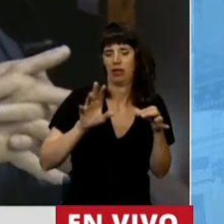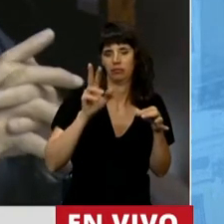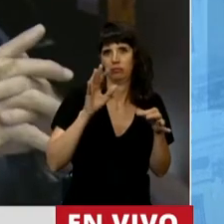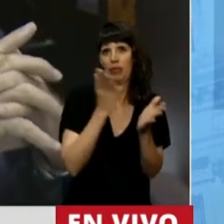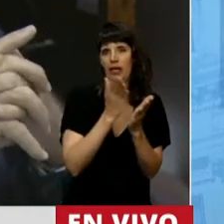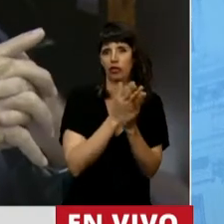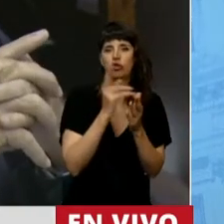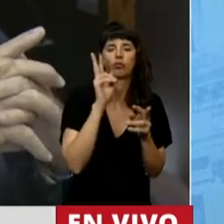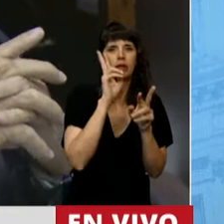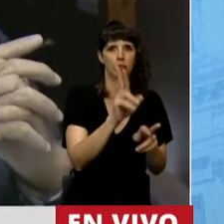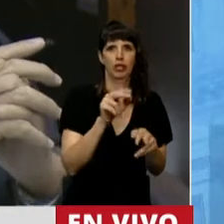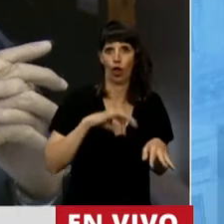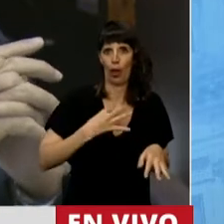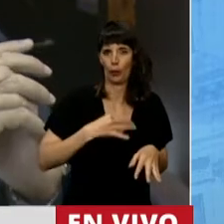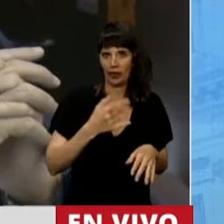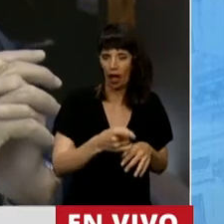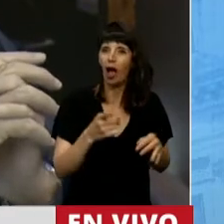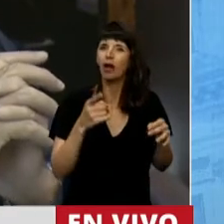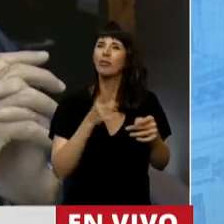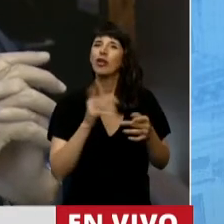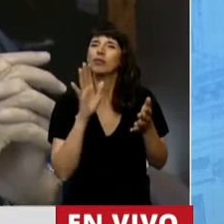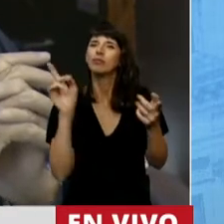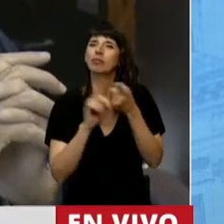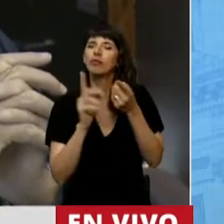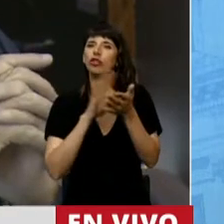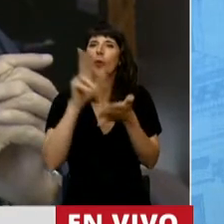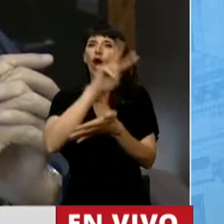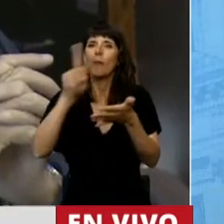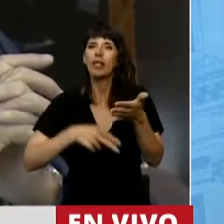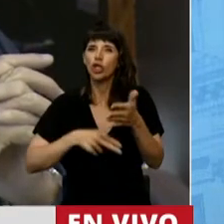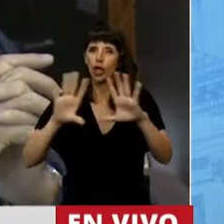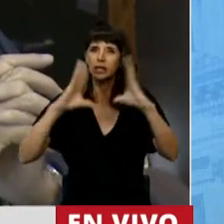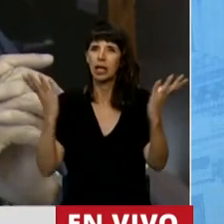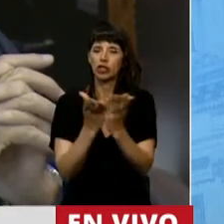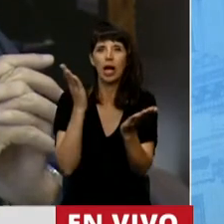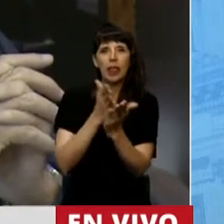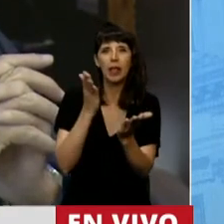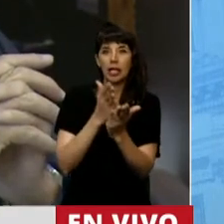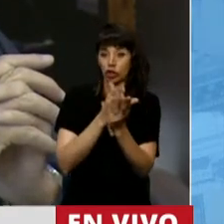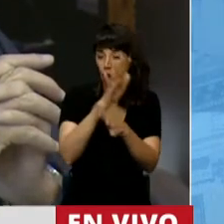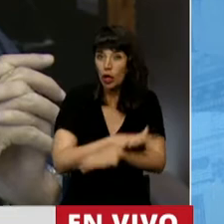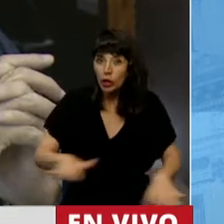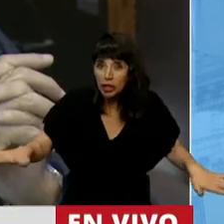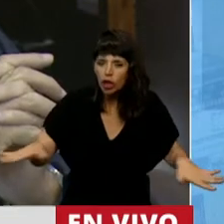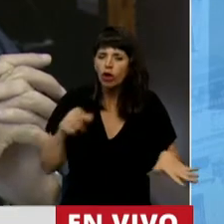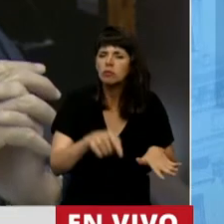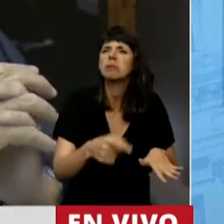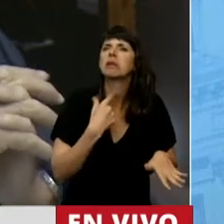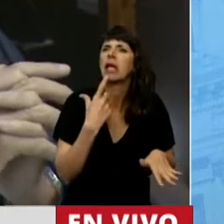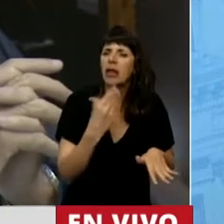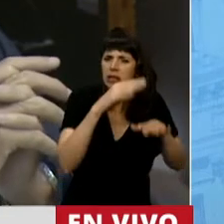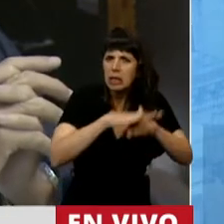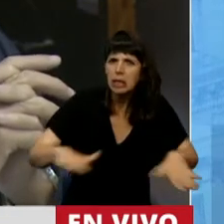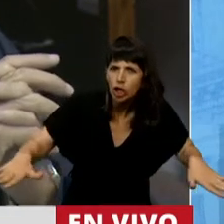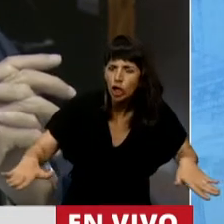A los efectos de la Convención Internacional de los Derechos del Niño, se entiende por niño todo ser humano que desde